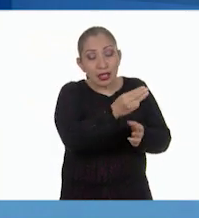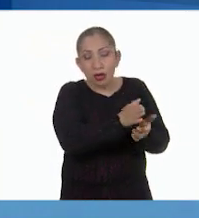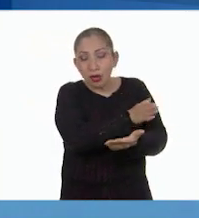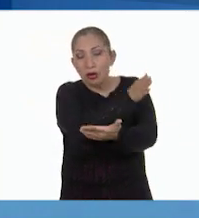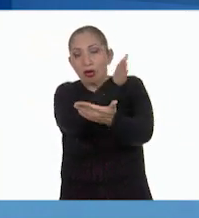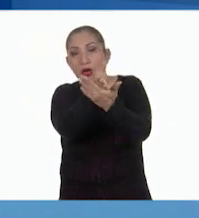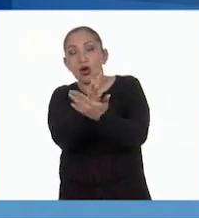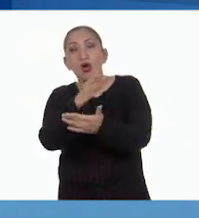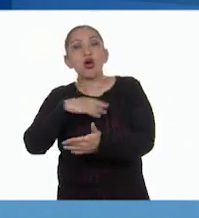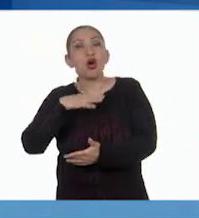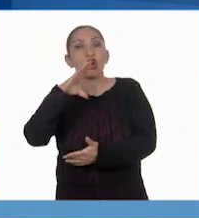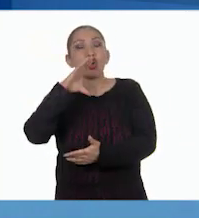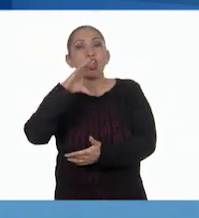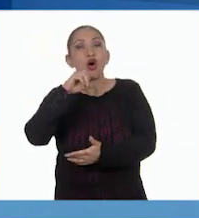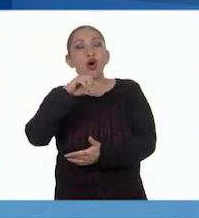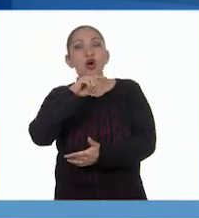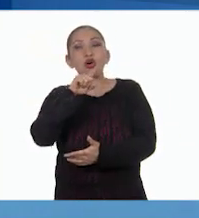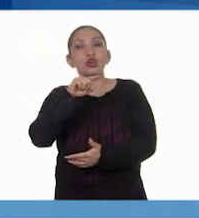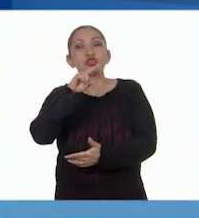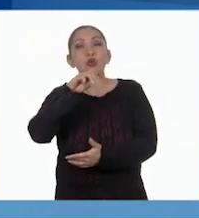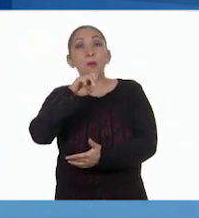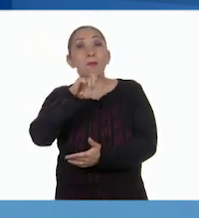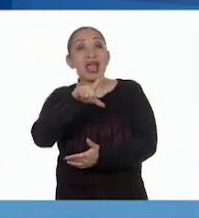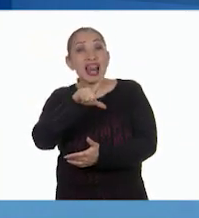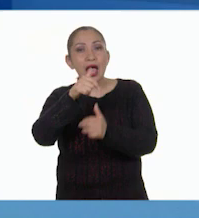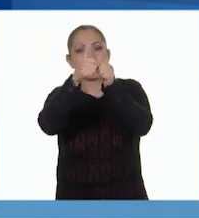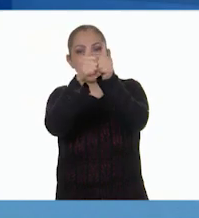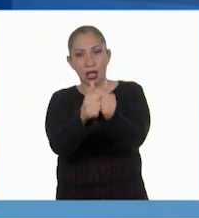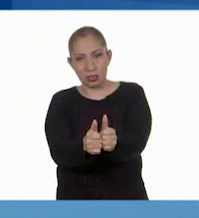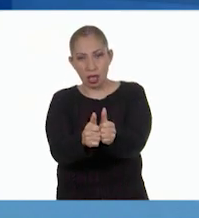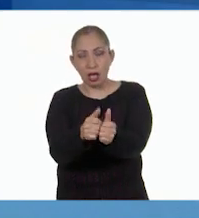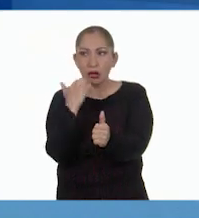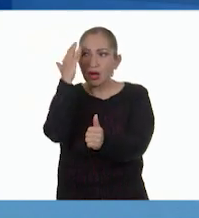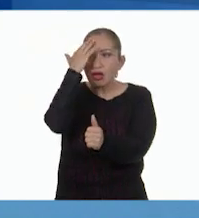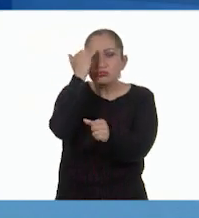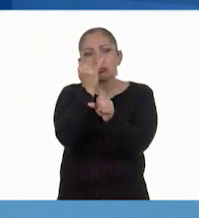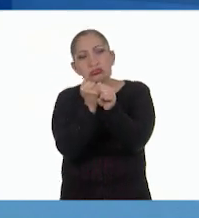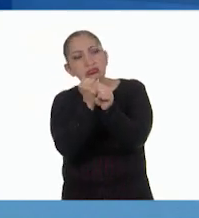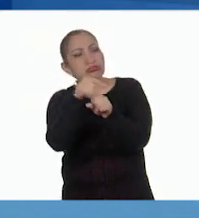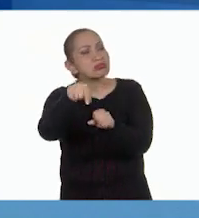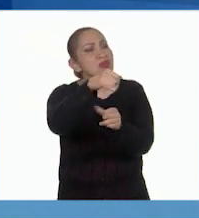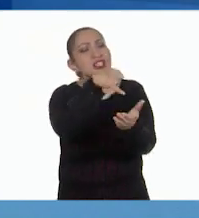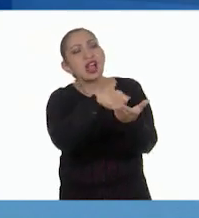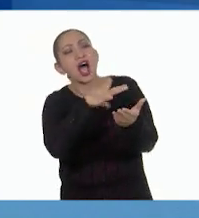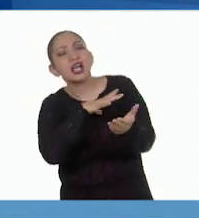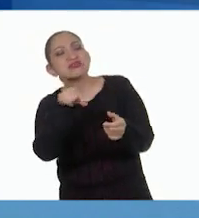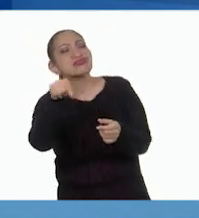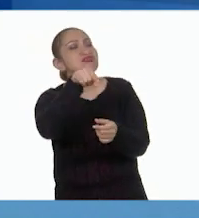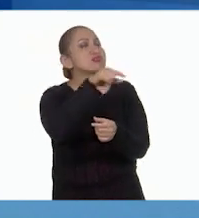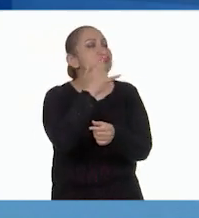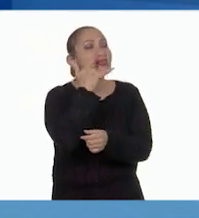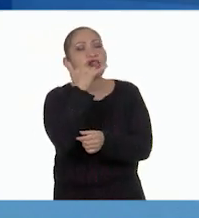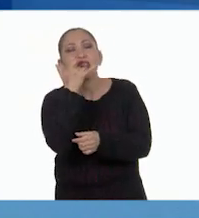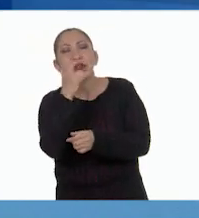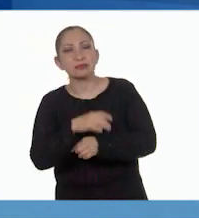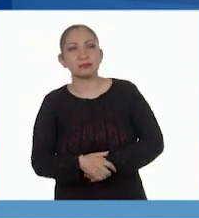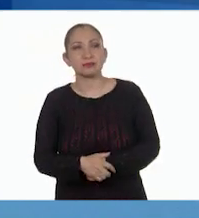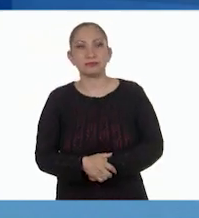la isla de Cozumel, donde se quedaron unos días, conociendo la isla y a los habitantes de esta.